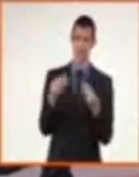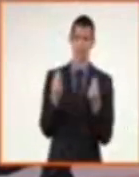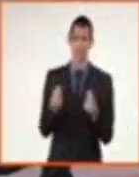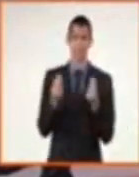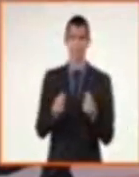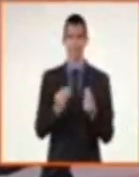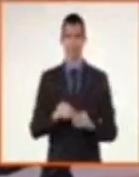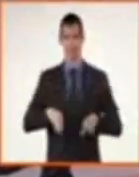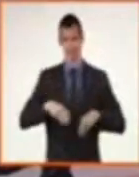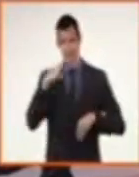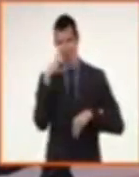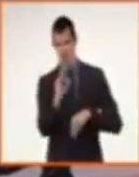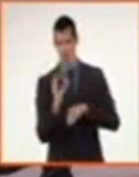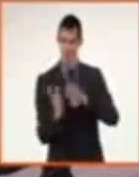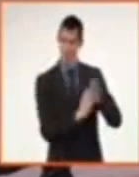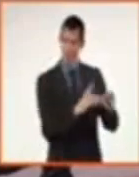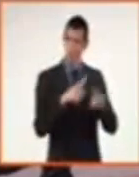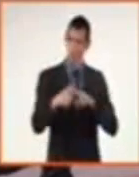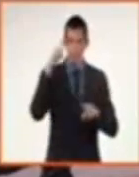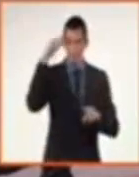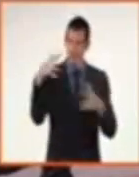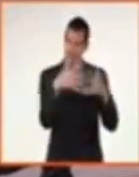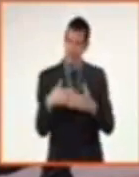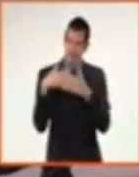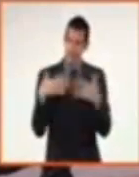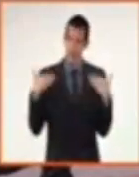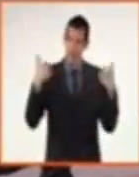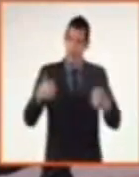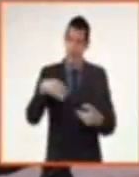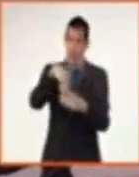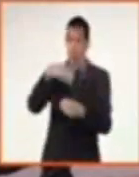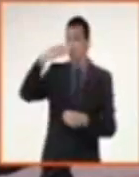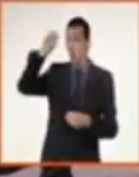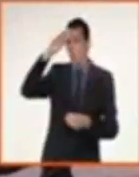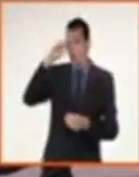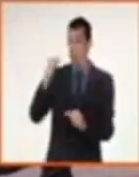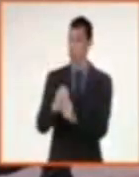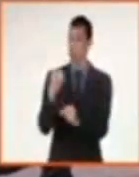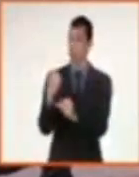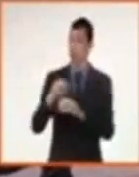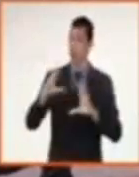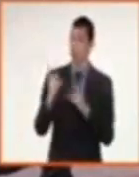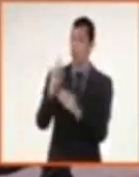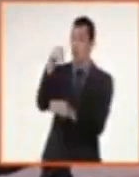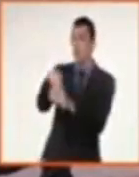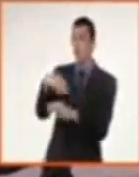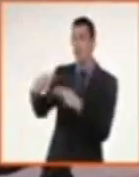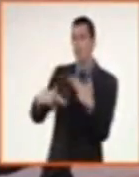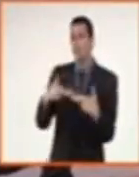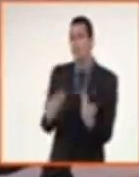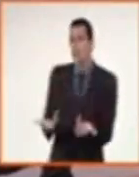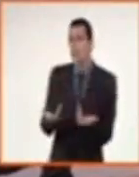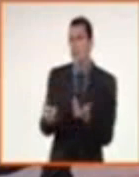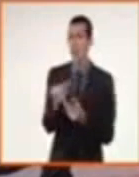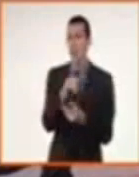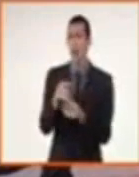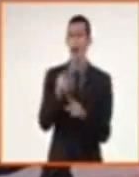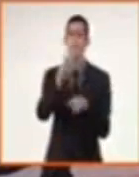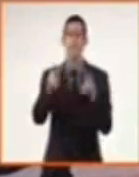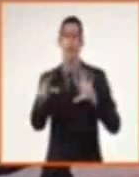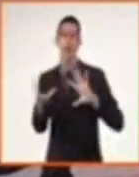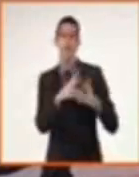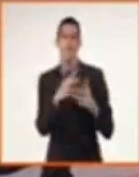su embajada activamente trabajando en estos tiempos, pero también incluso a un subsecretario de Estado, un